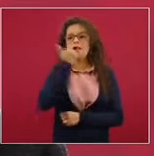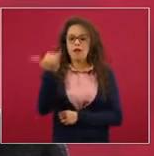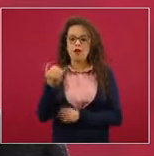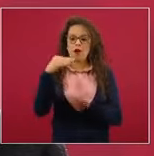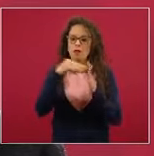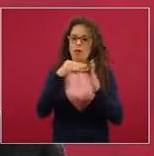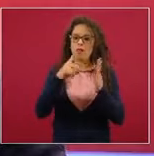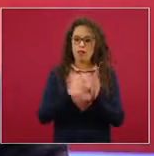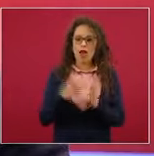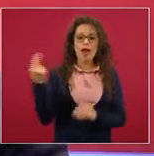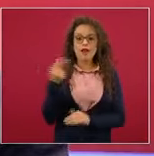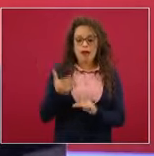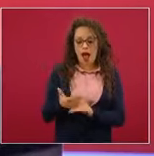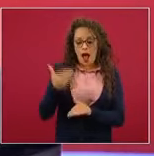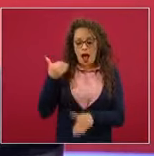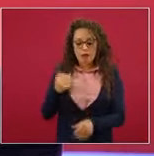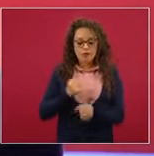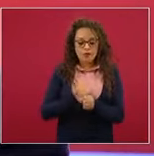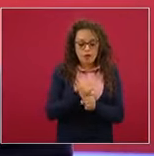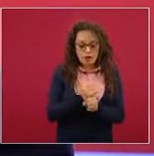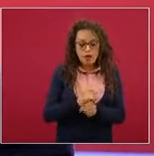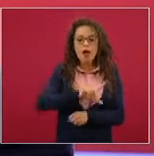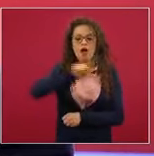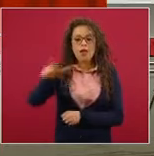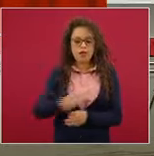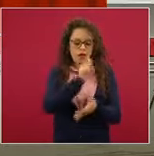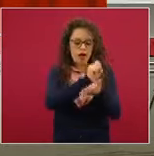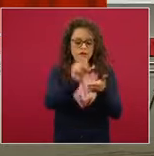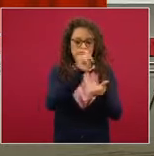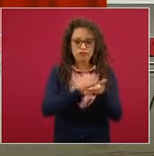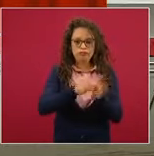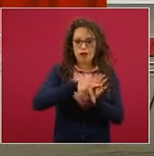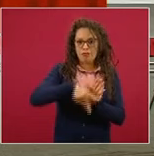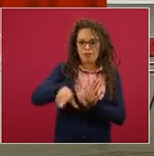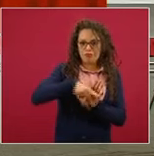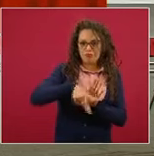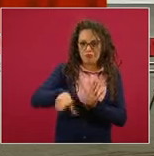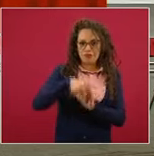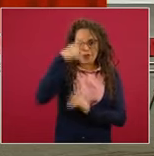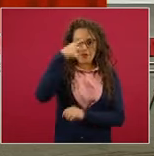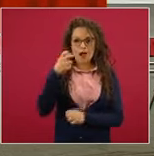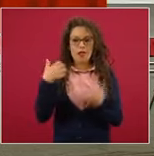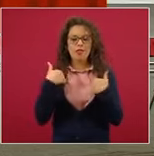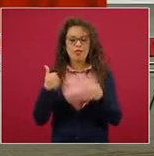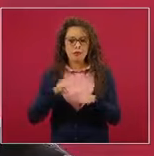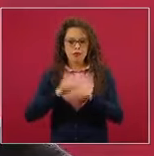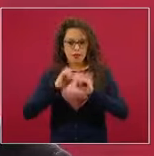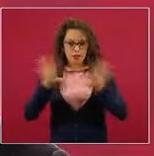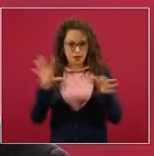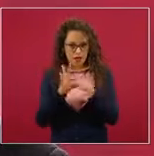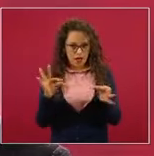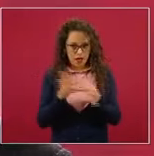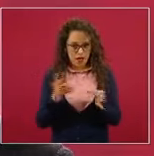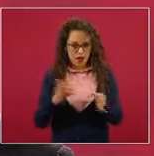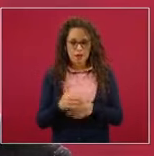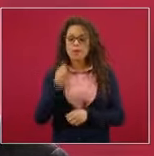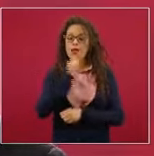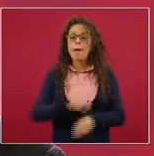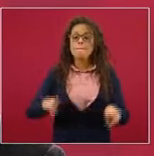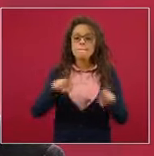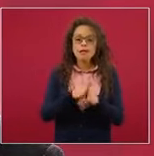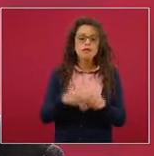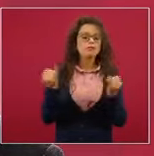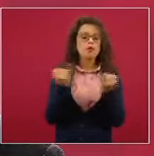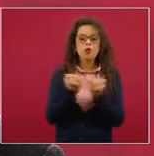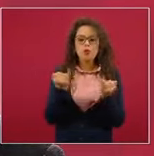informe antes de escribir la nota y se dé cuenta de esta explicación. Lo mismo ocurre para las defunciones. Se incorporaron